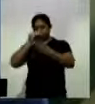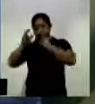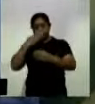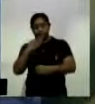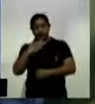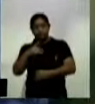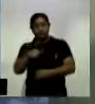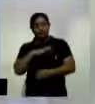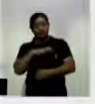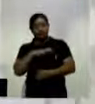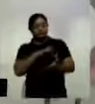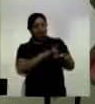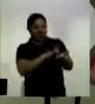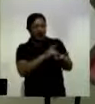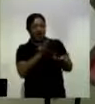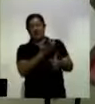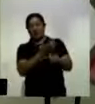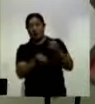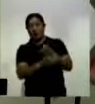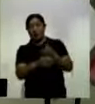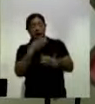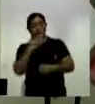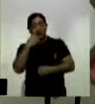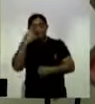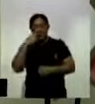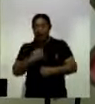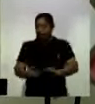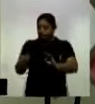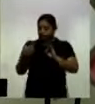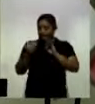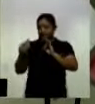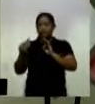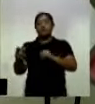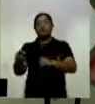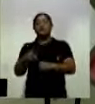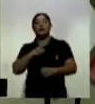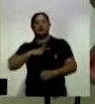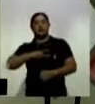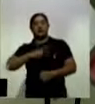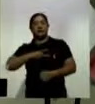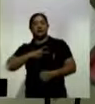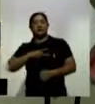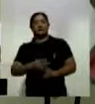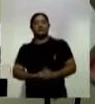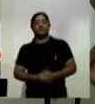para enfrentar el virus. En el HGZ número 1, de acuerdo a las necesidades